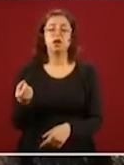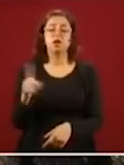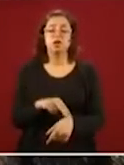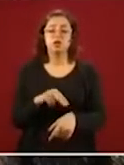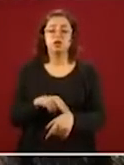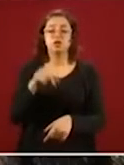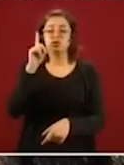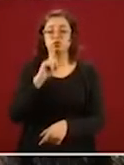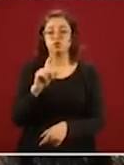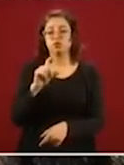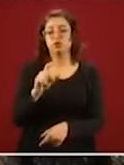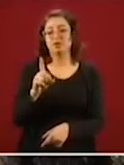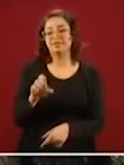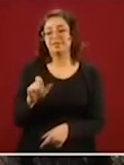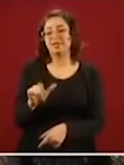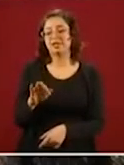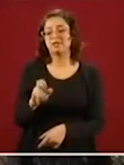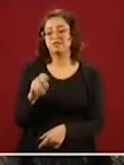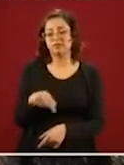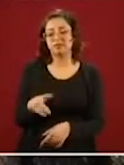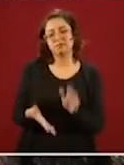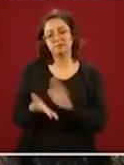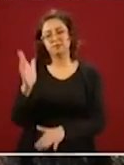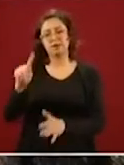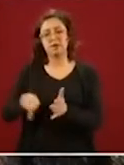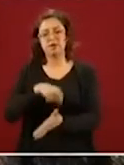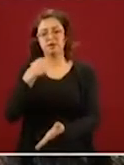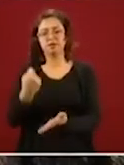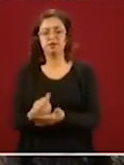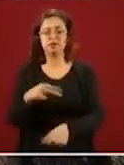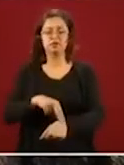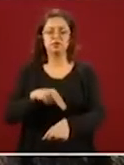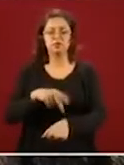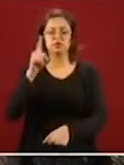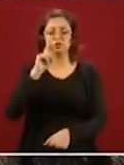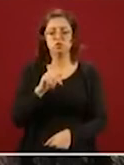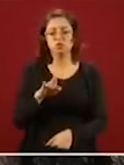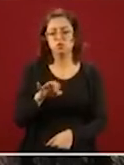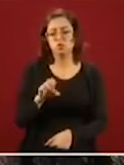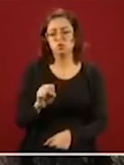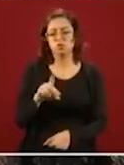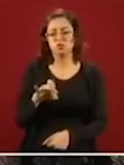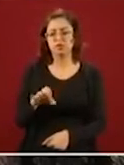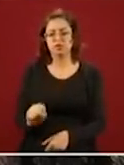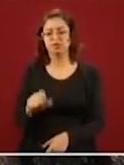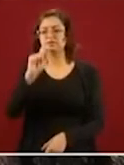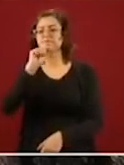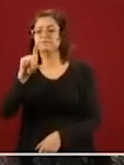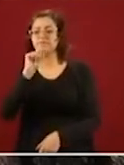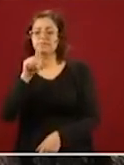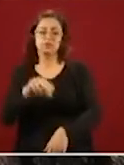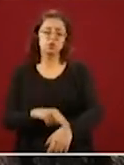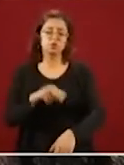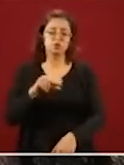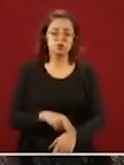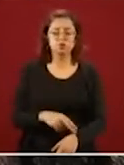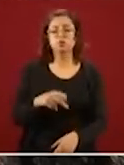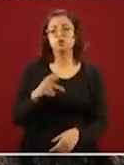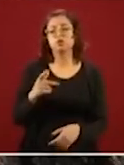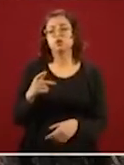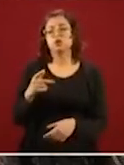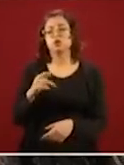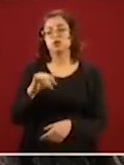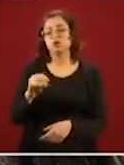Delfín, Tamaulipas, la enfermera Edith Bermúdez Alonso, Jalisco, y el doctor José Luis Aranza Aguilar, Tlaxcala. Solo decir